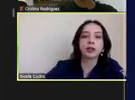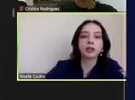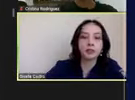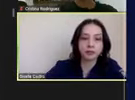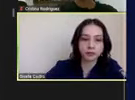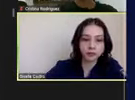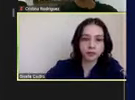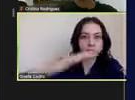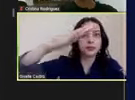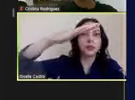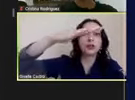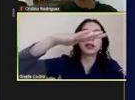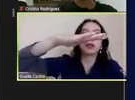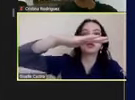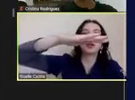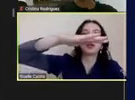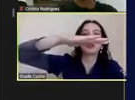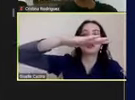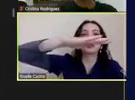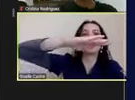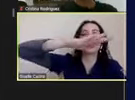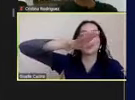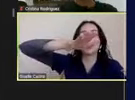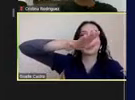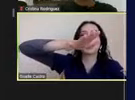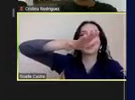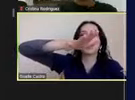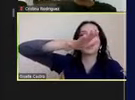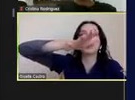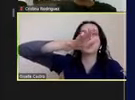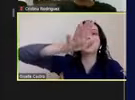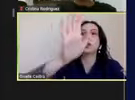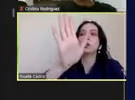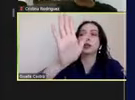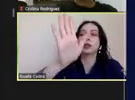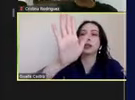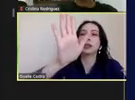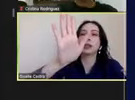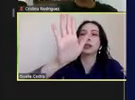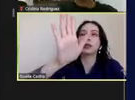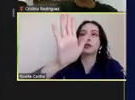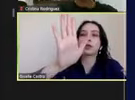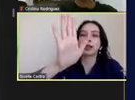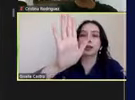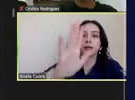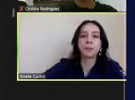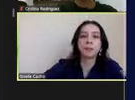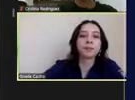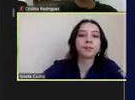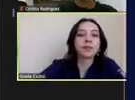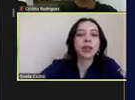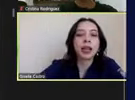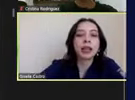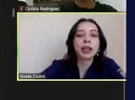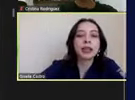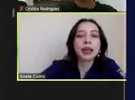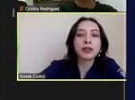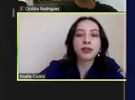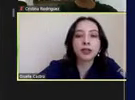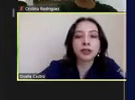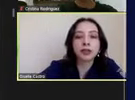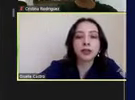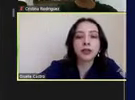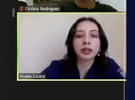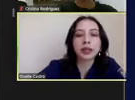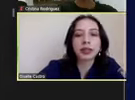dorsiflexión. O sea, tenemos una rotación, se va hacia afuera nuestro piecito, mientras está como hacia arriba. En este